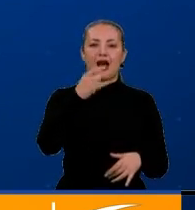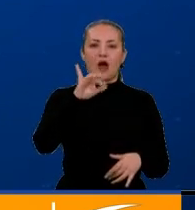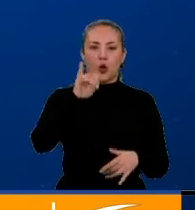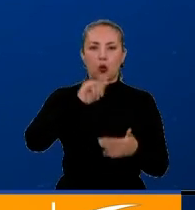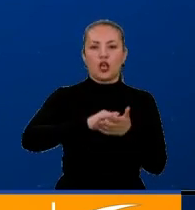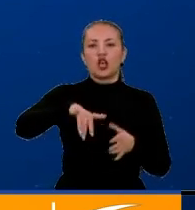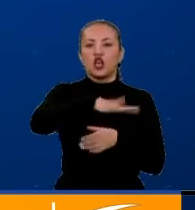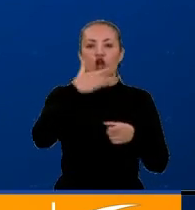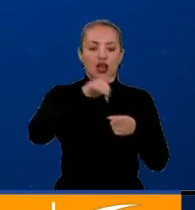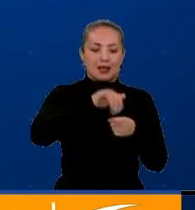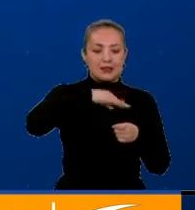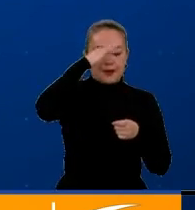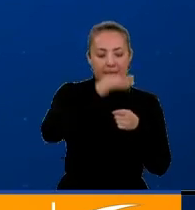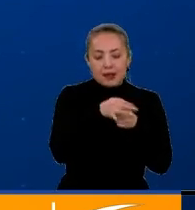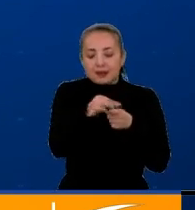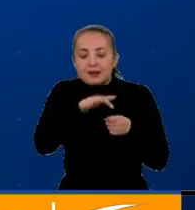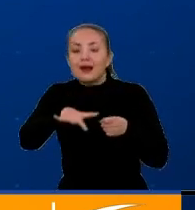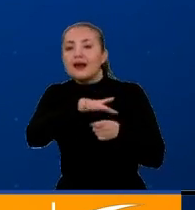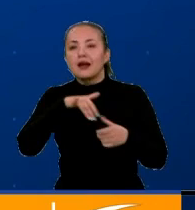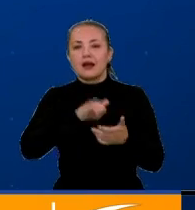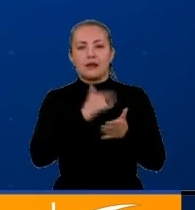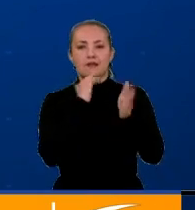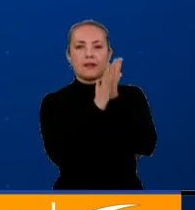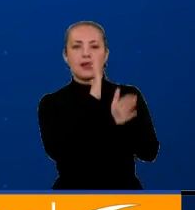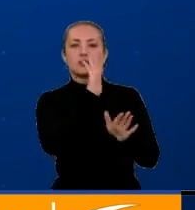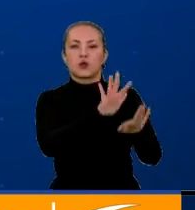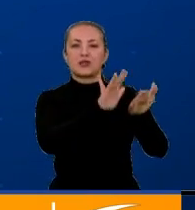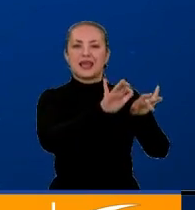lo que dice la Secretaría de Movilidad de ese municipio.